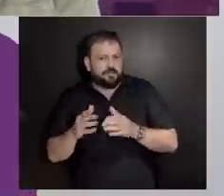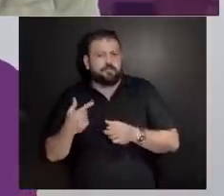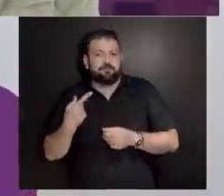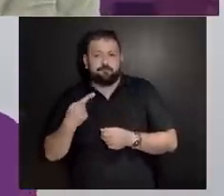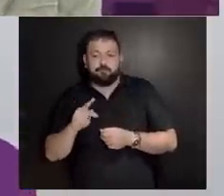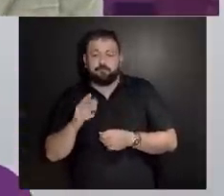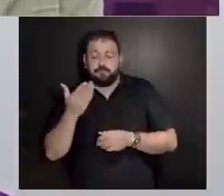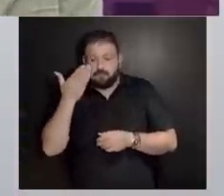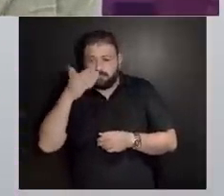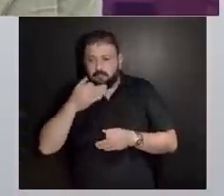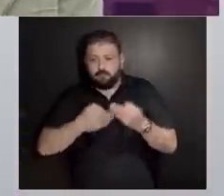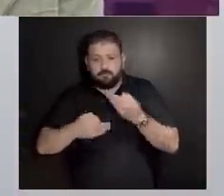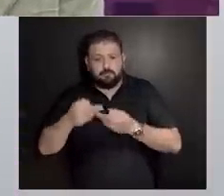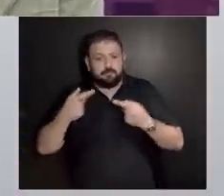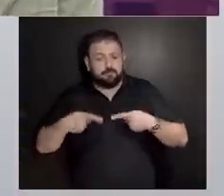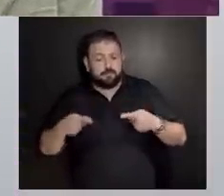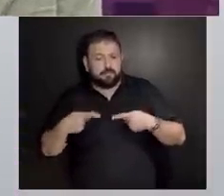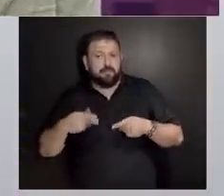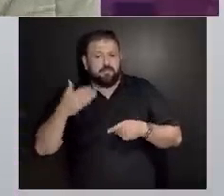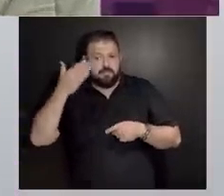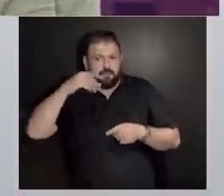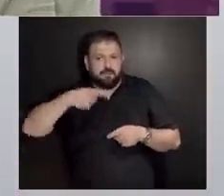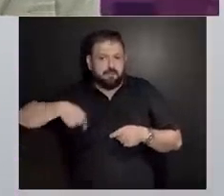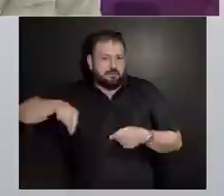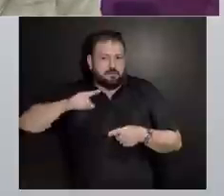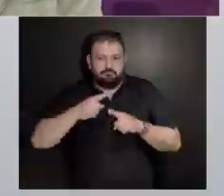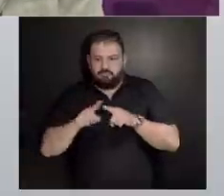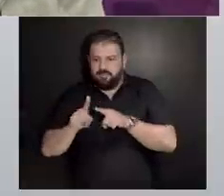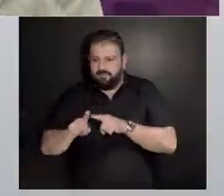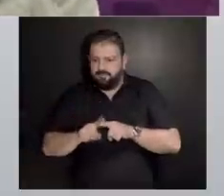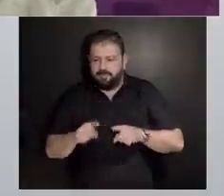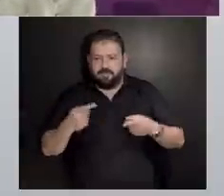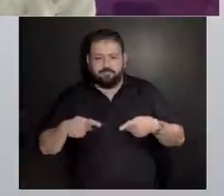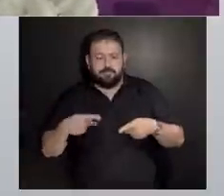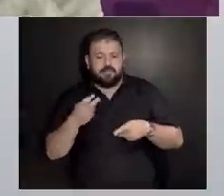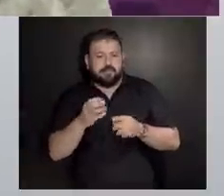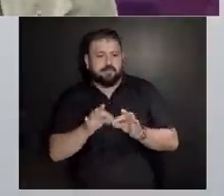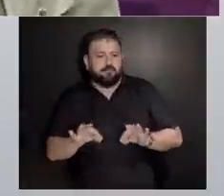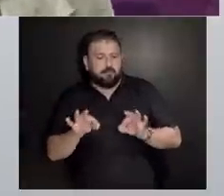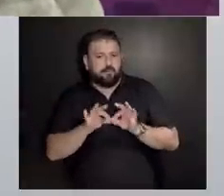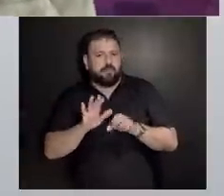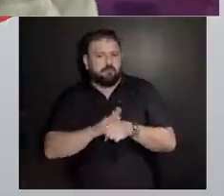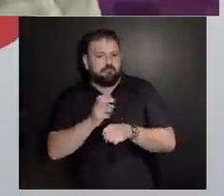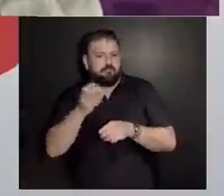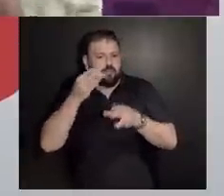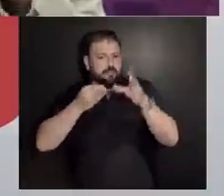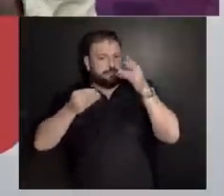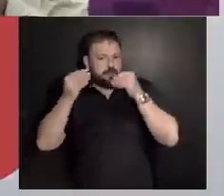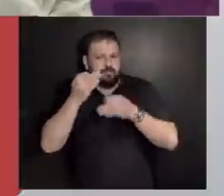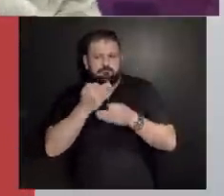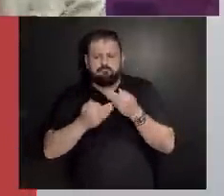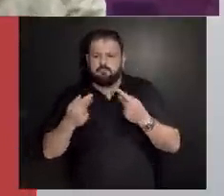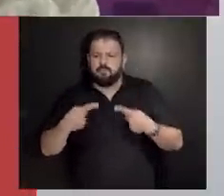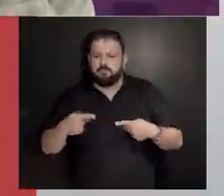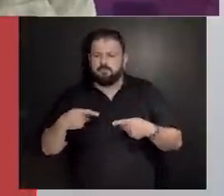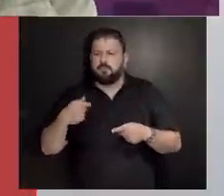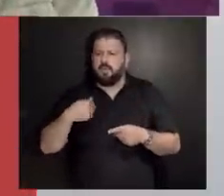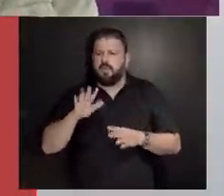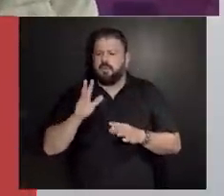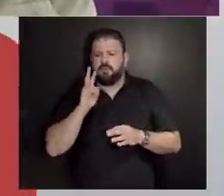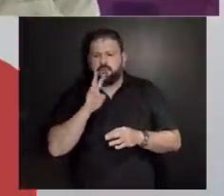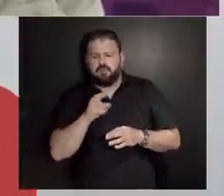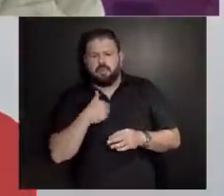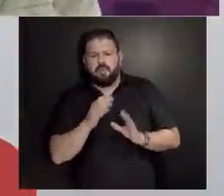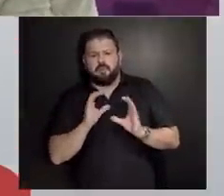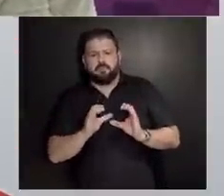todo mundo reacciona igual, no para todo mundo funcionan igual las cosas. Creo que es algo muy importante de aprender. Creo que todo el mundo dice, bueno, yo estoy en el parámetro, estoy